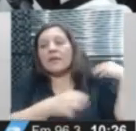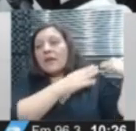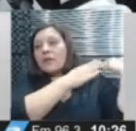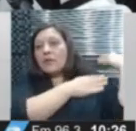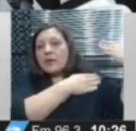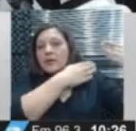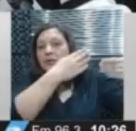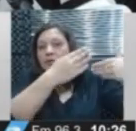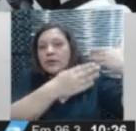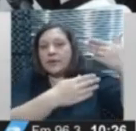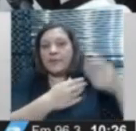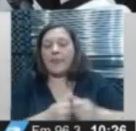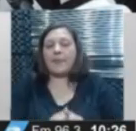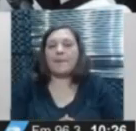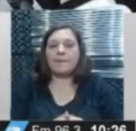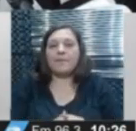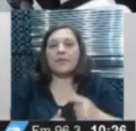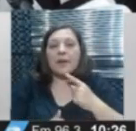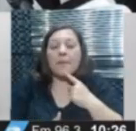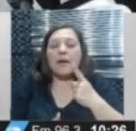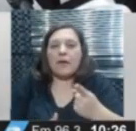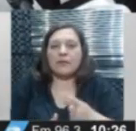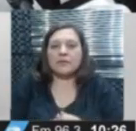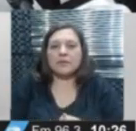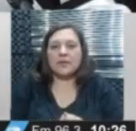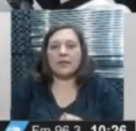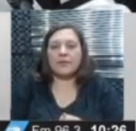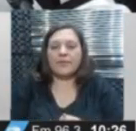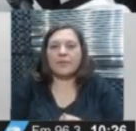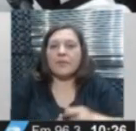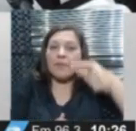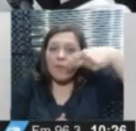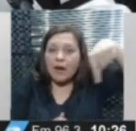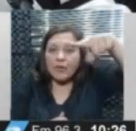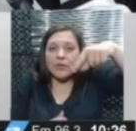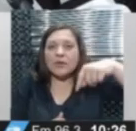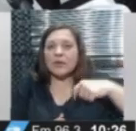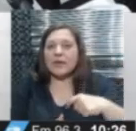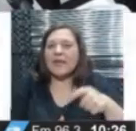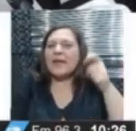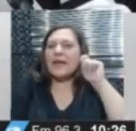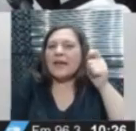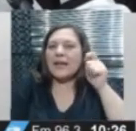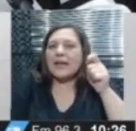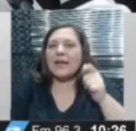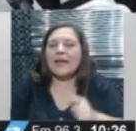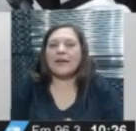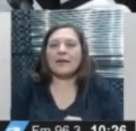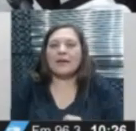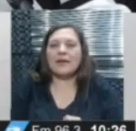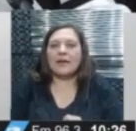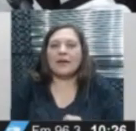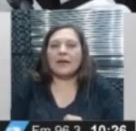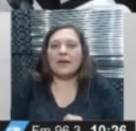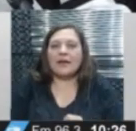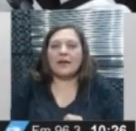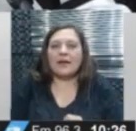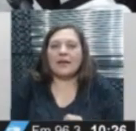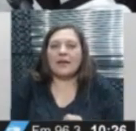Mandela y Mandela es un referente muy importante eh En cuanto a la lucha negra